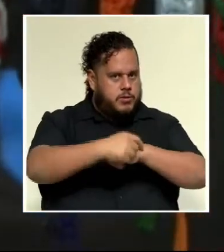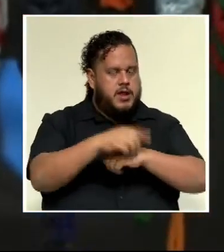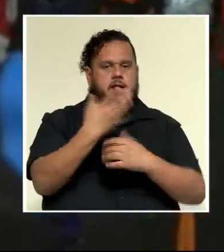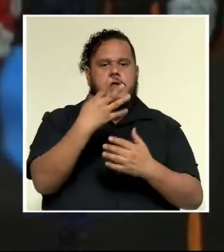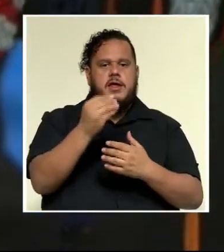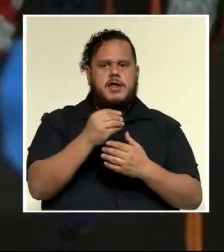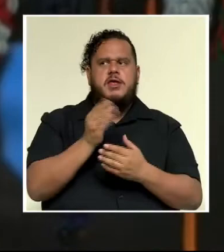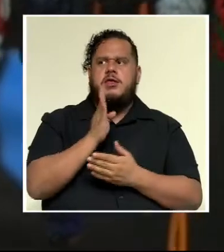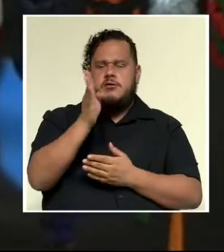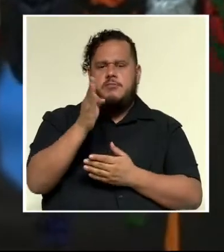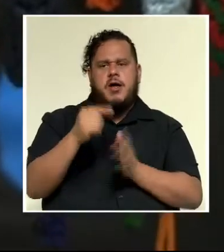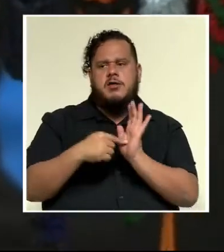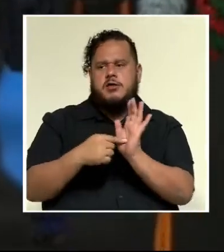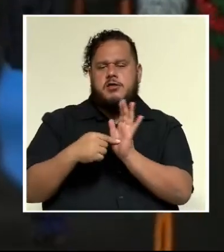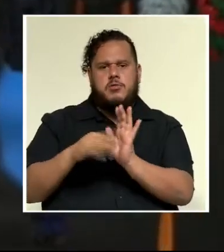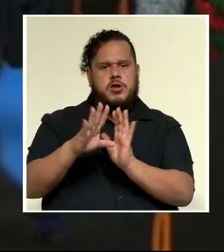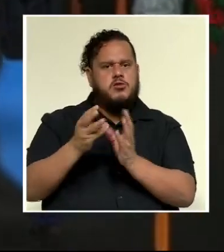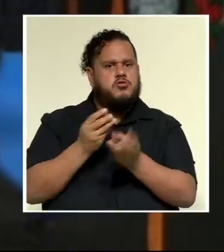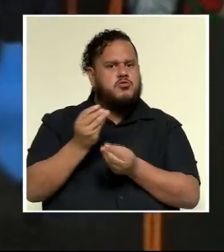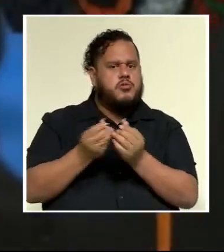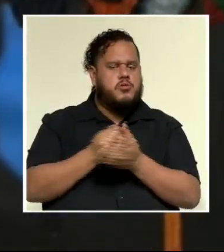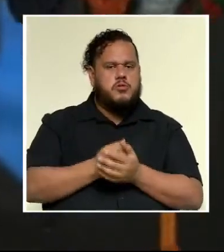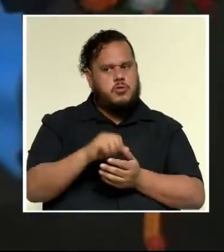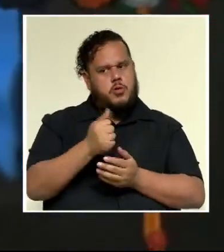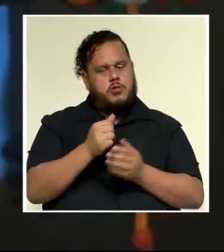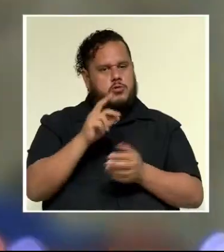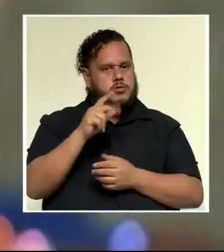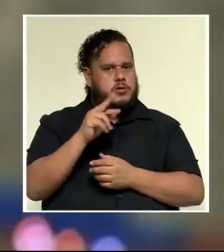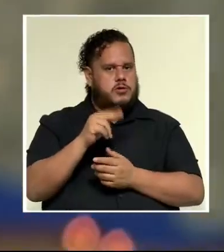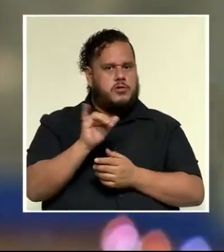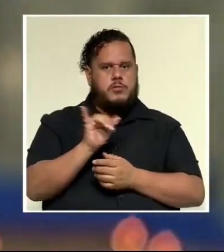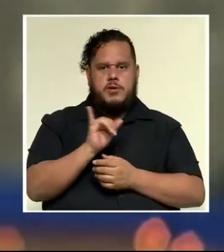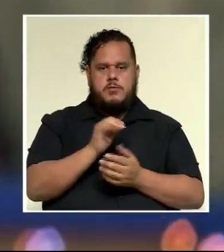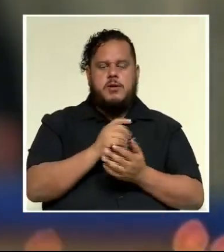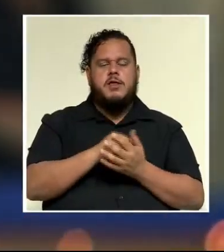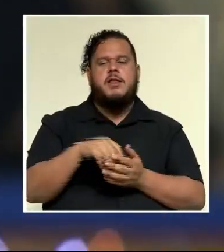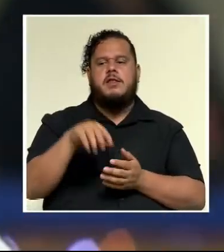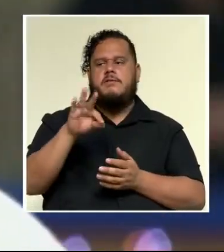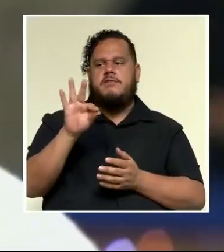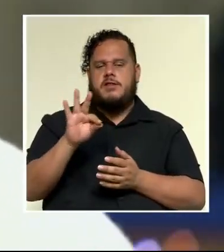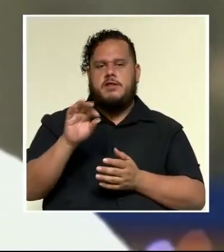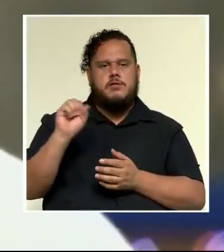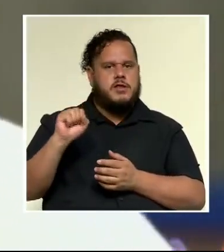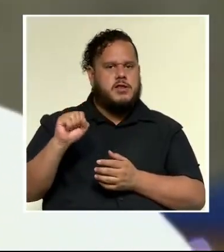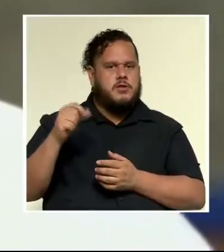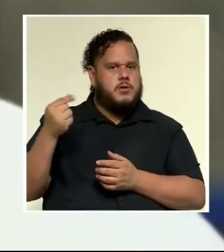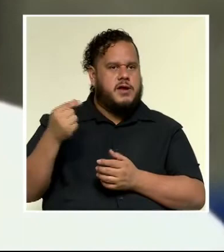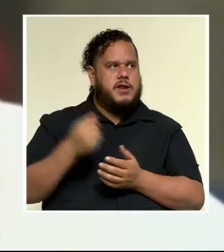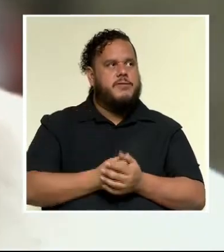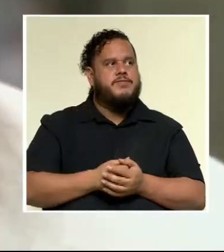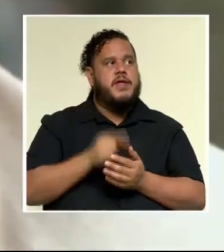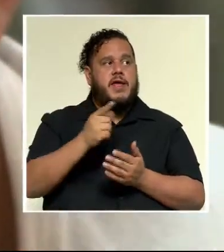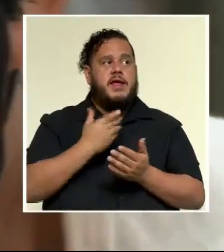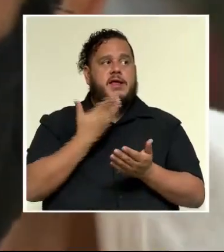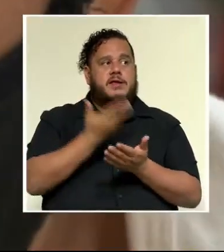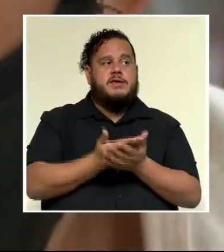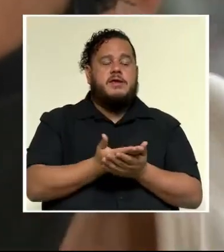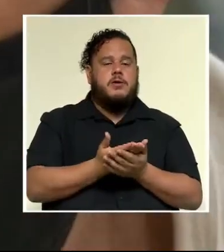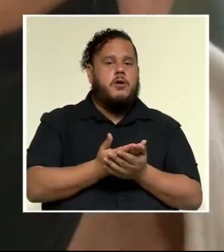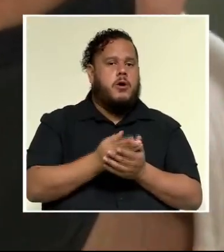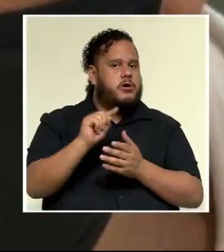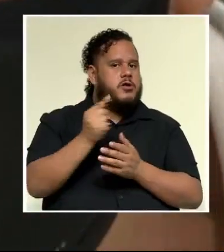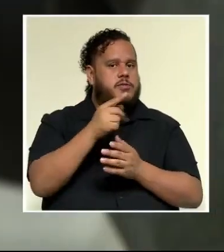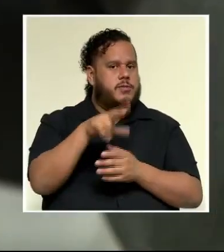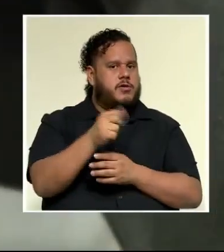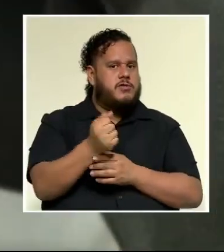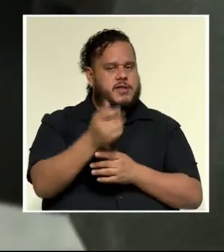donde expone sus productos. Otro de los compañeros de albergue es Francisco Sandino Arano, quien llegó al centro en los primeros meses